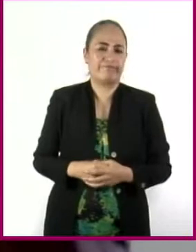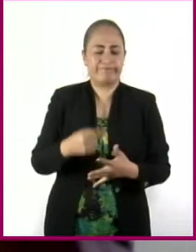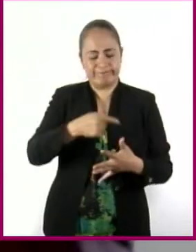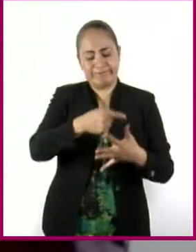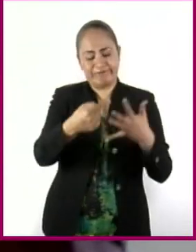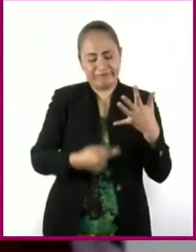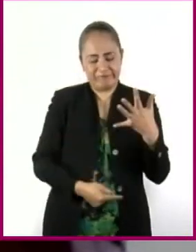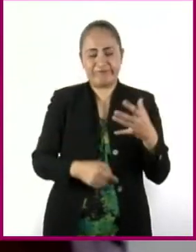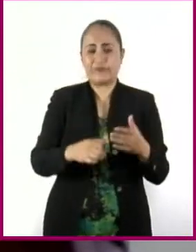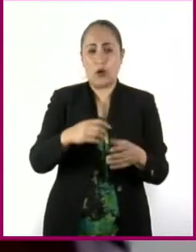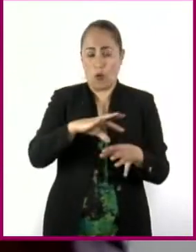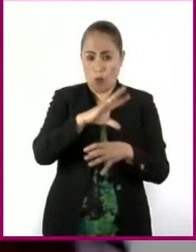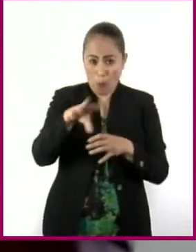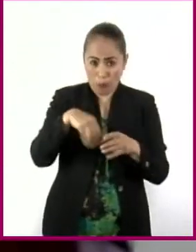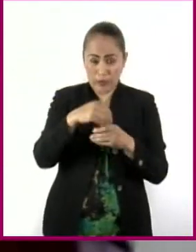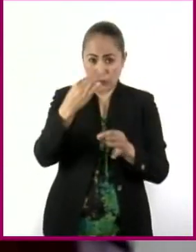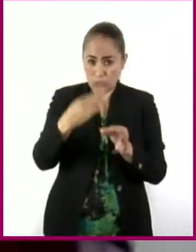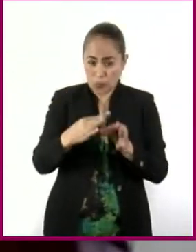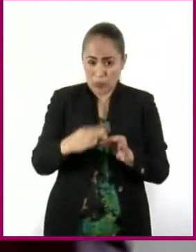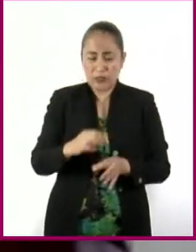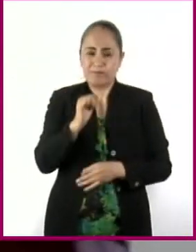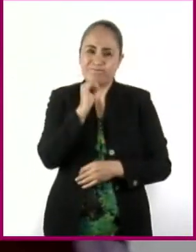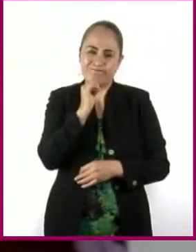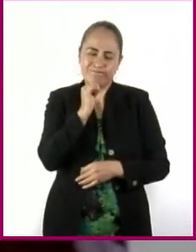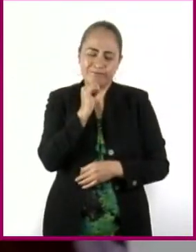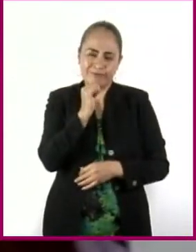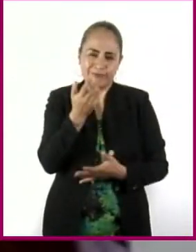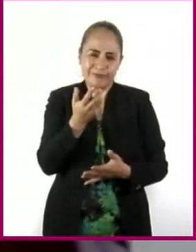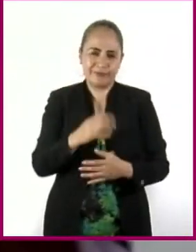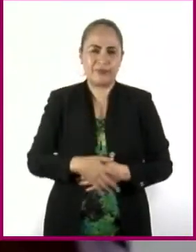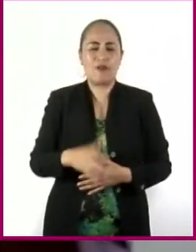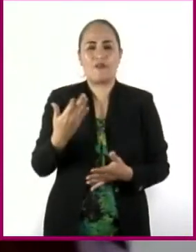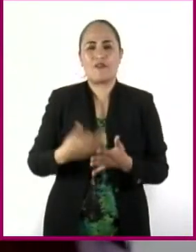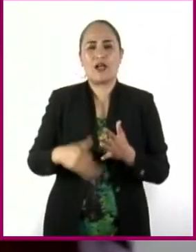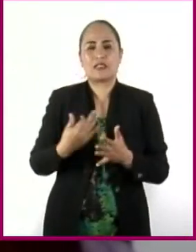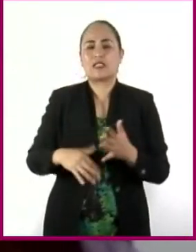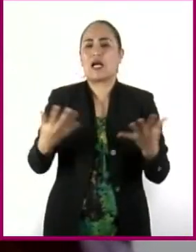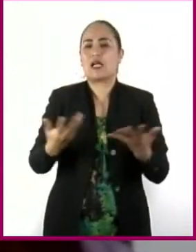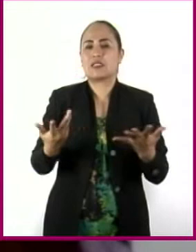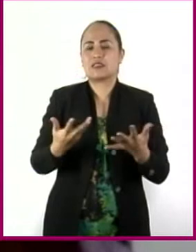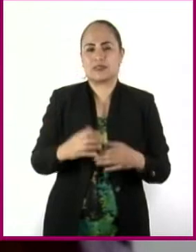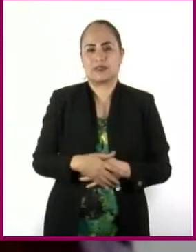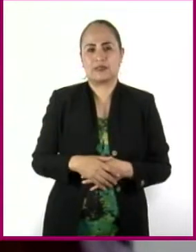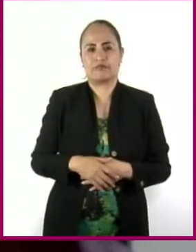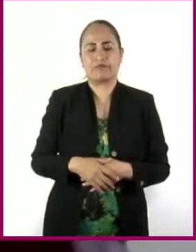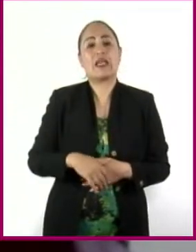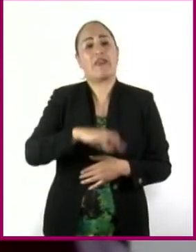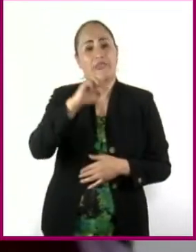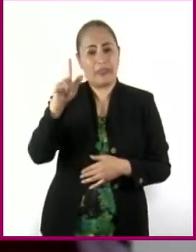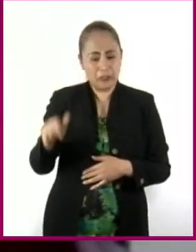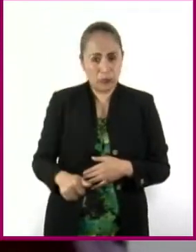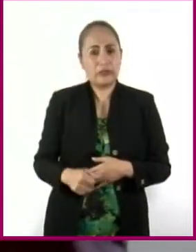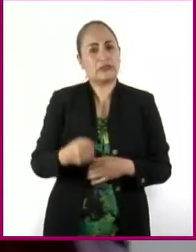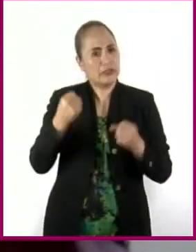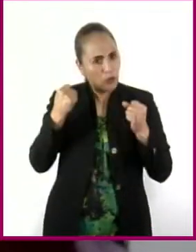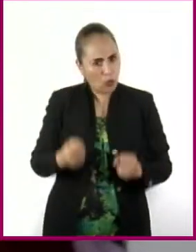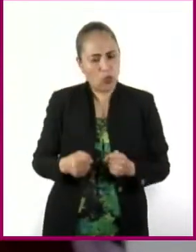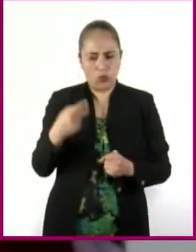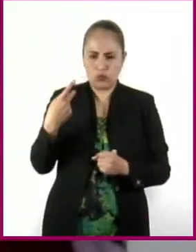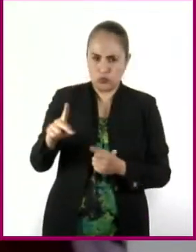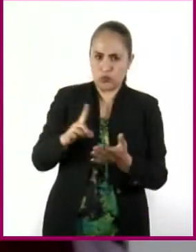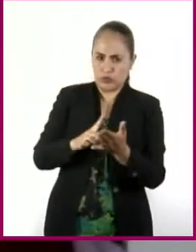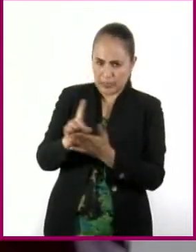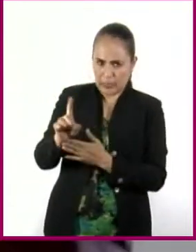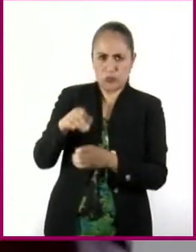materias pendientes y acciones pendientes por realizar para poder señalar que están garantizados los derechos